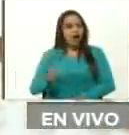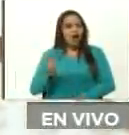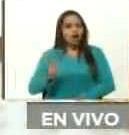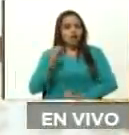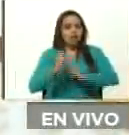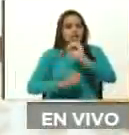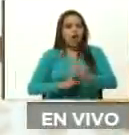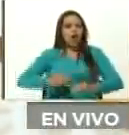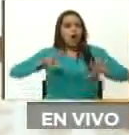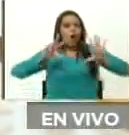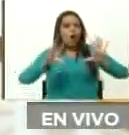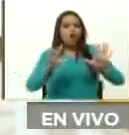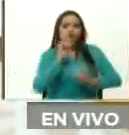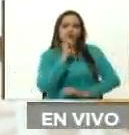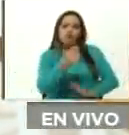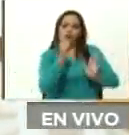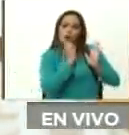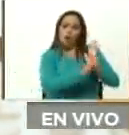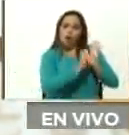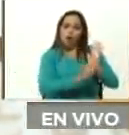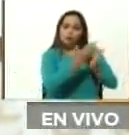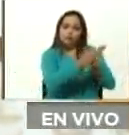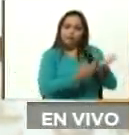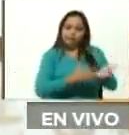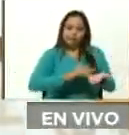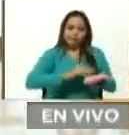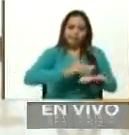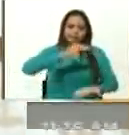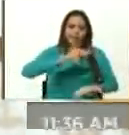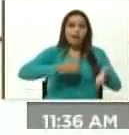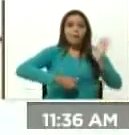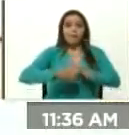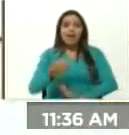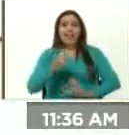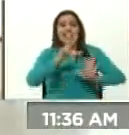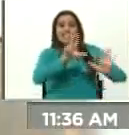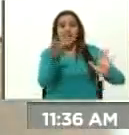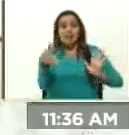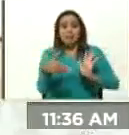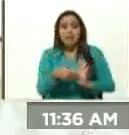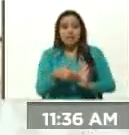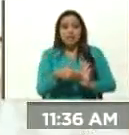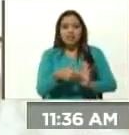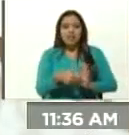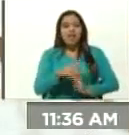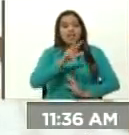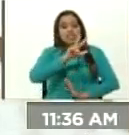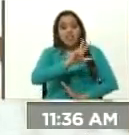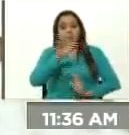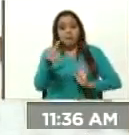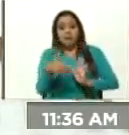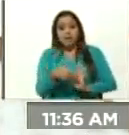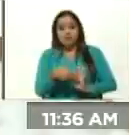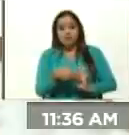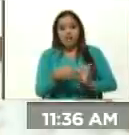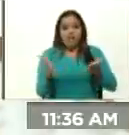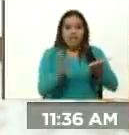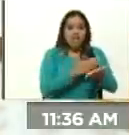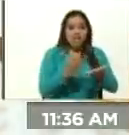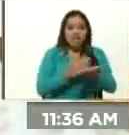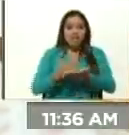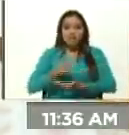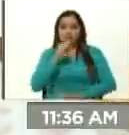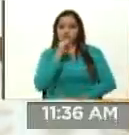8 informes que compilan más de 3.000 folios de información